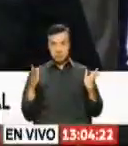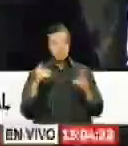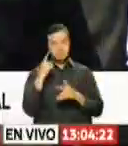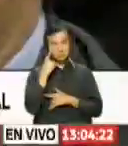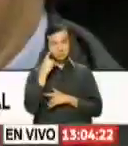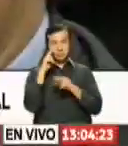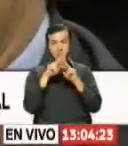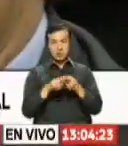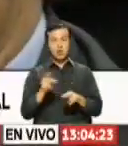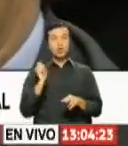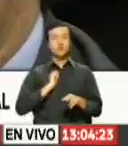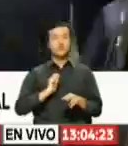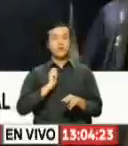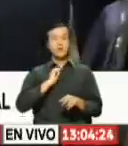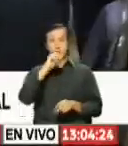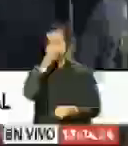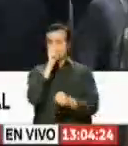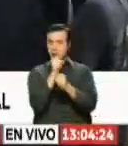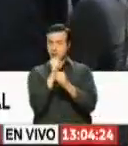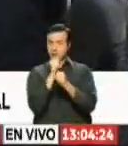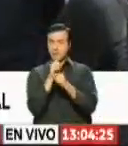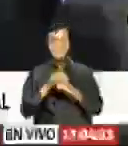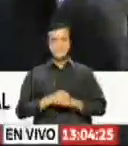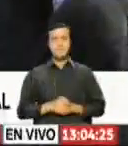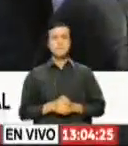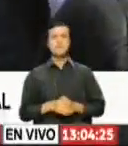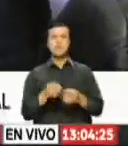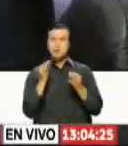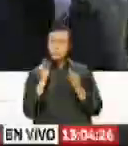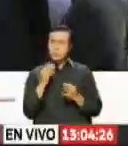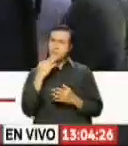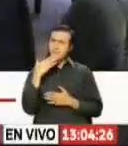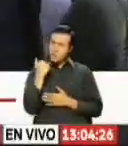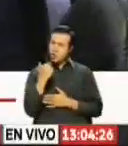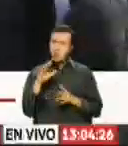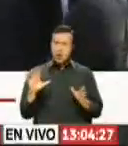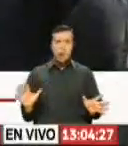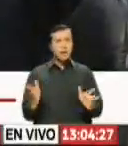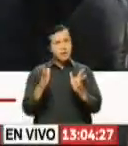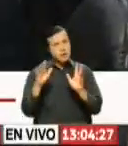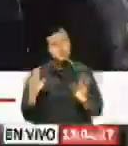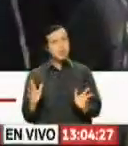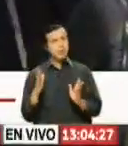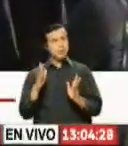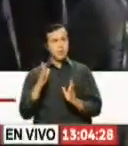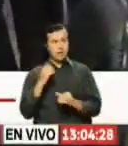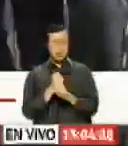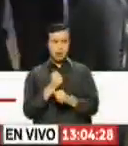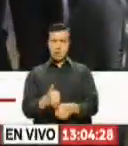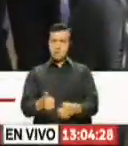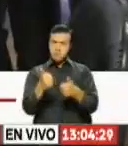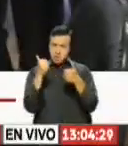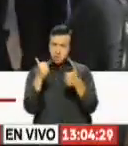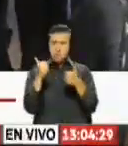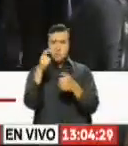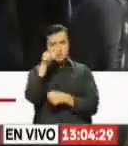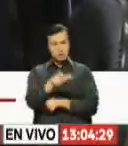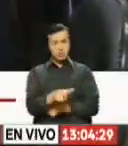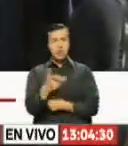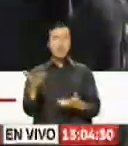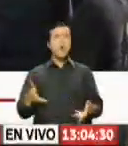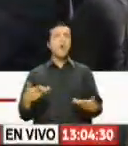revise la escala salarial del magisterio. La mejor motivación para el ejercicio en el trabajo de un ser